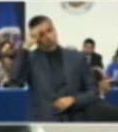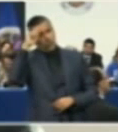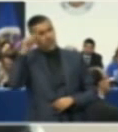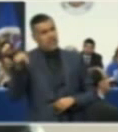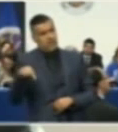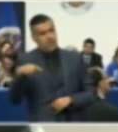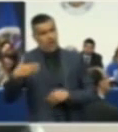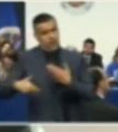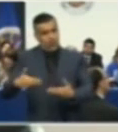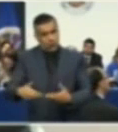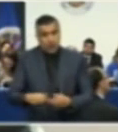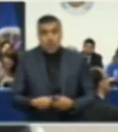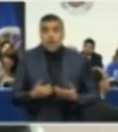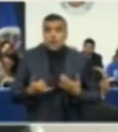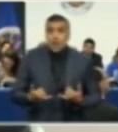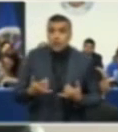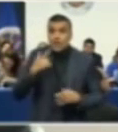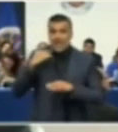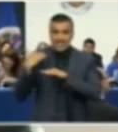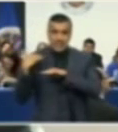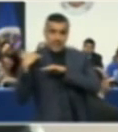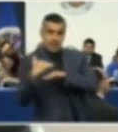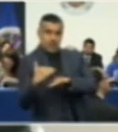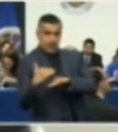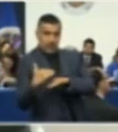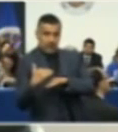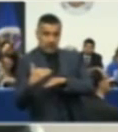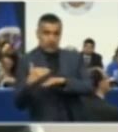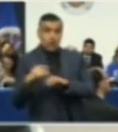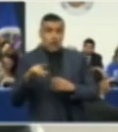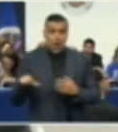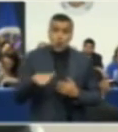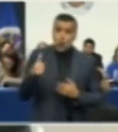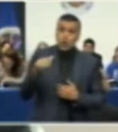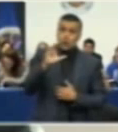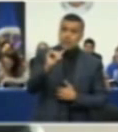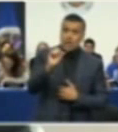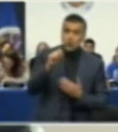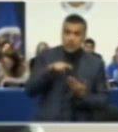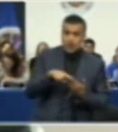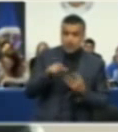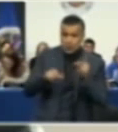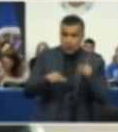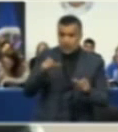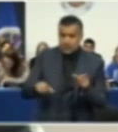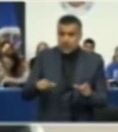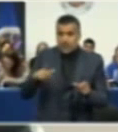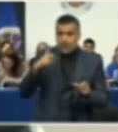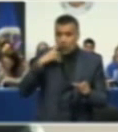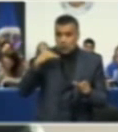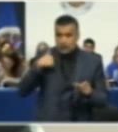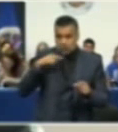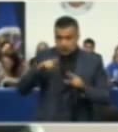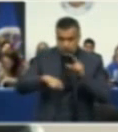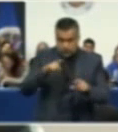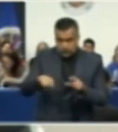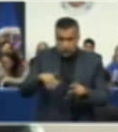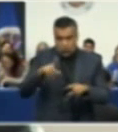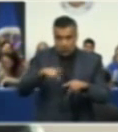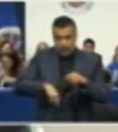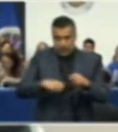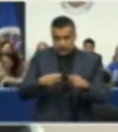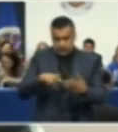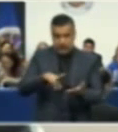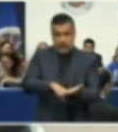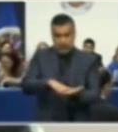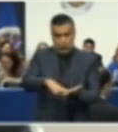esta figura, ya que las limitan. Otros casos de personas que, aún no encontrándose interdictadas, no pueden celebrar